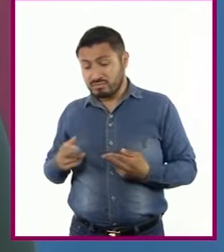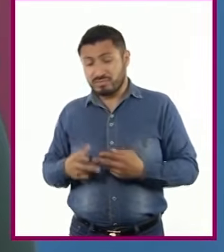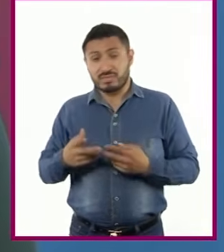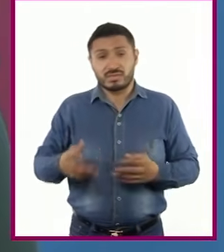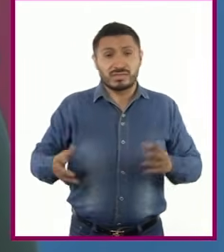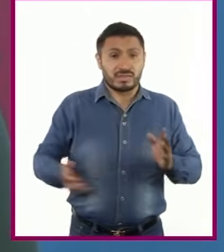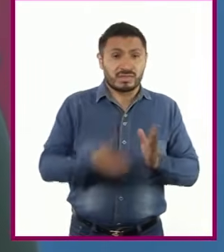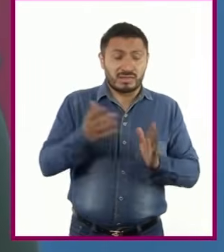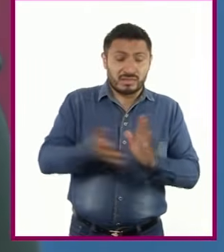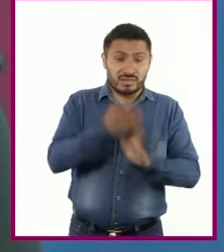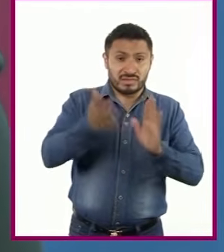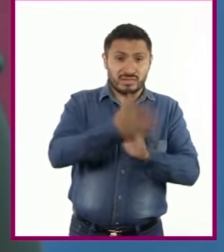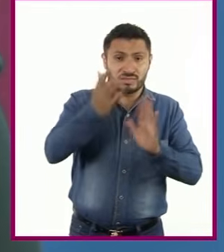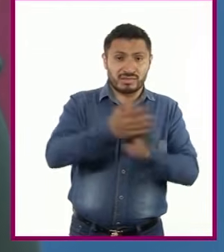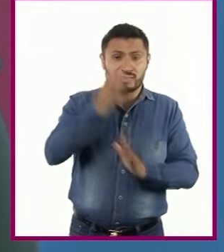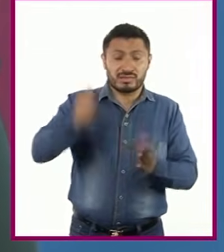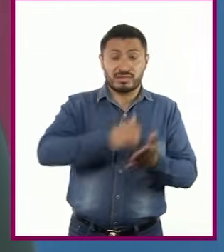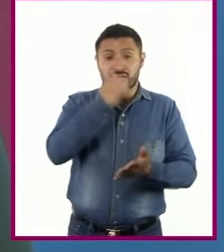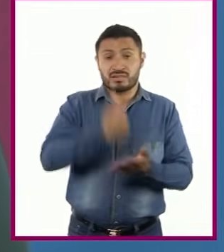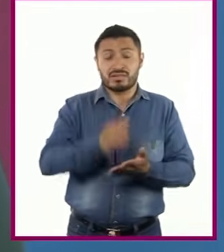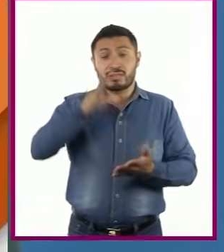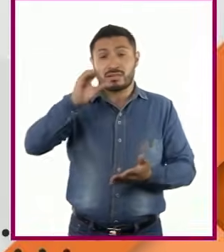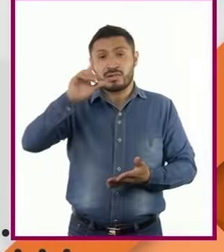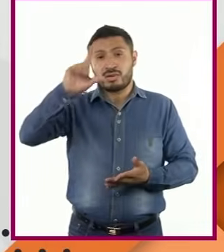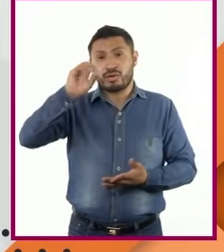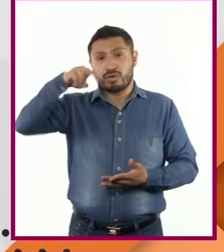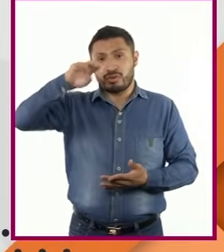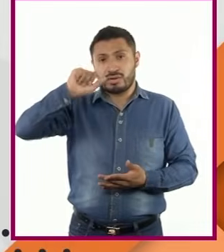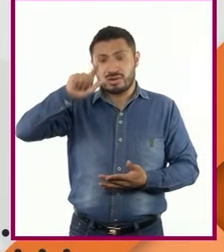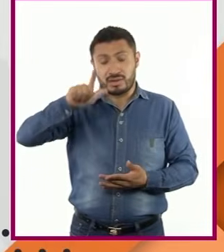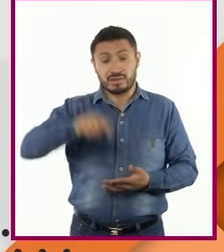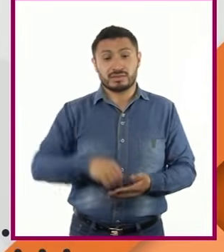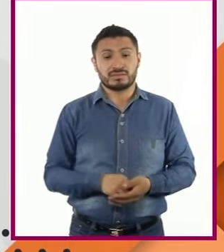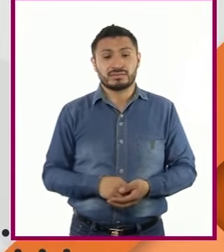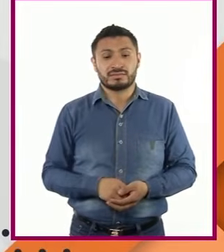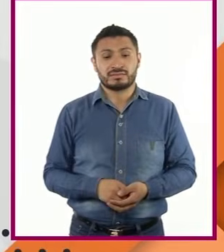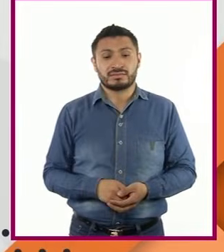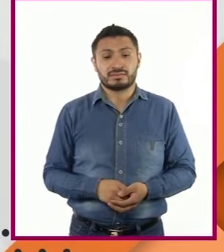se edificó la ciudad colonial.